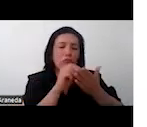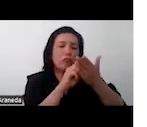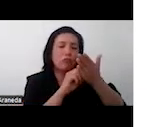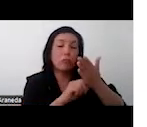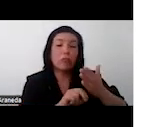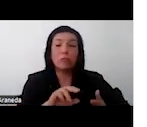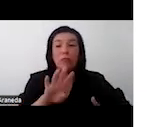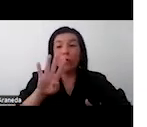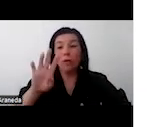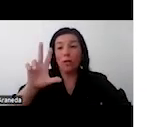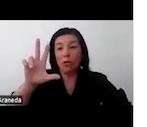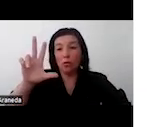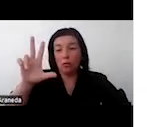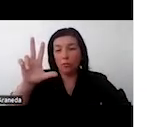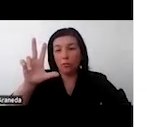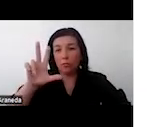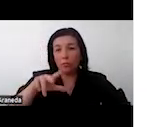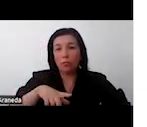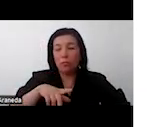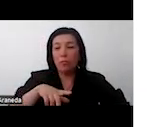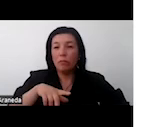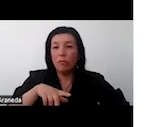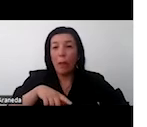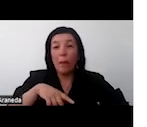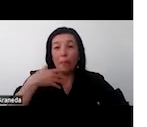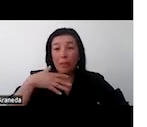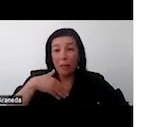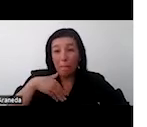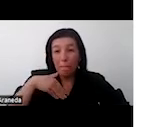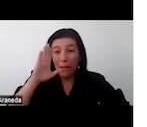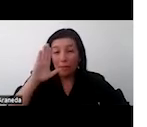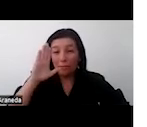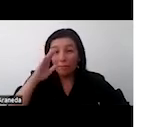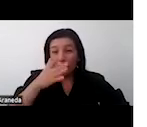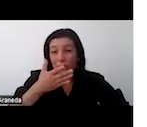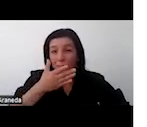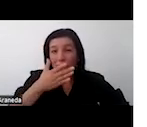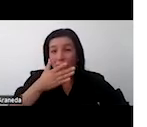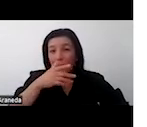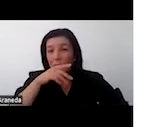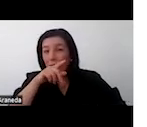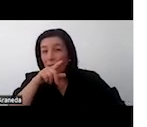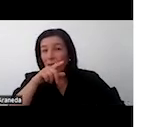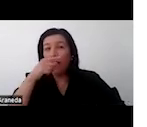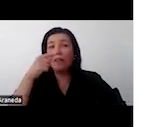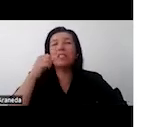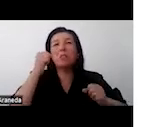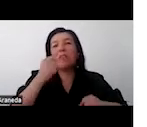Él presenta estas 48 aves siendo las más importantes en el sentido, digamos, de las posibilidades de ser